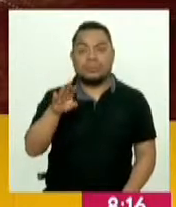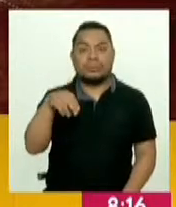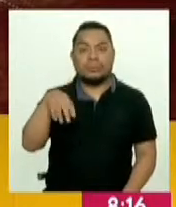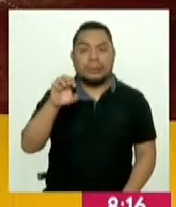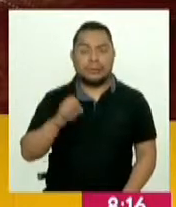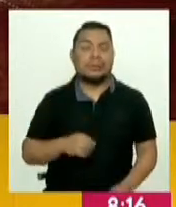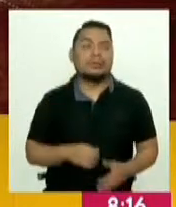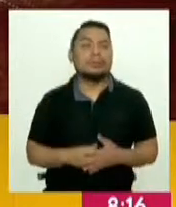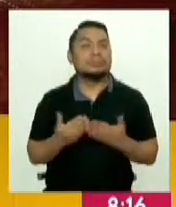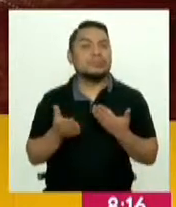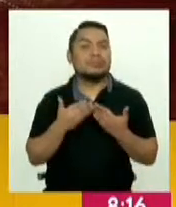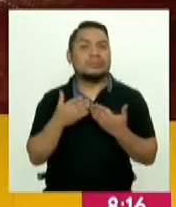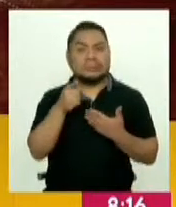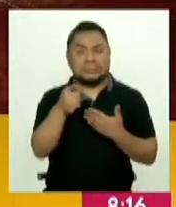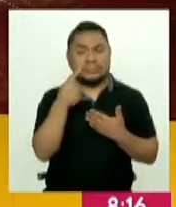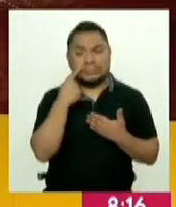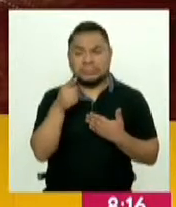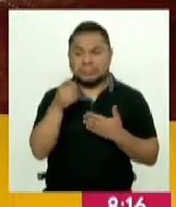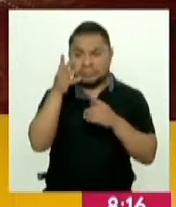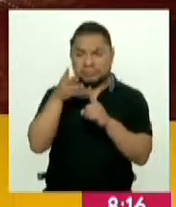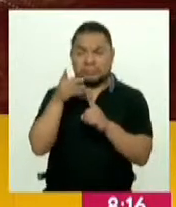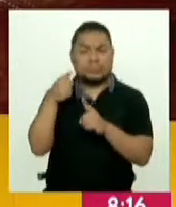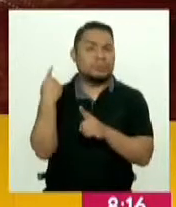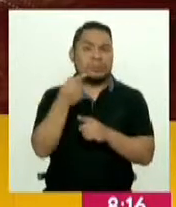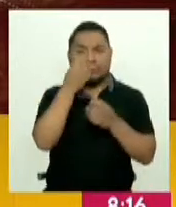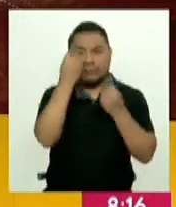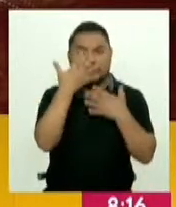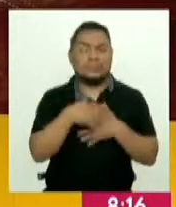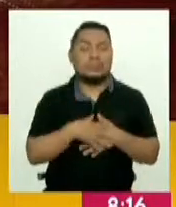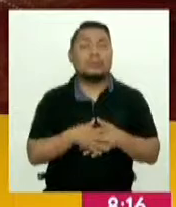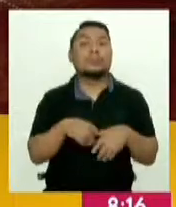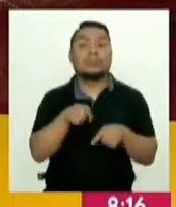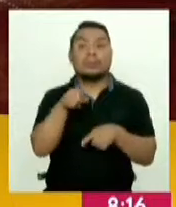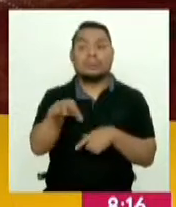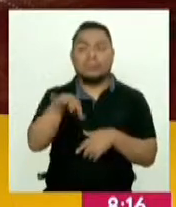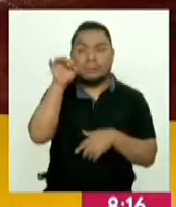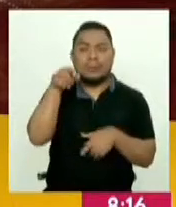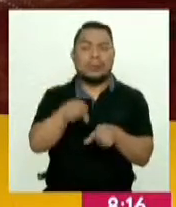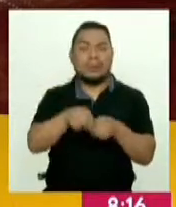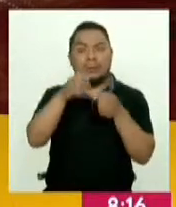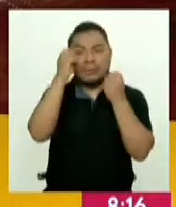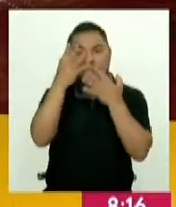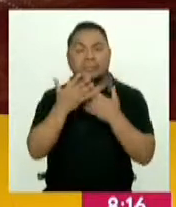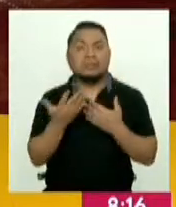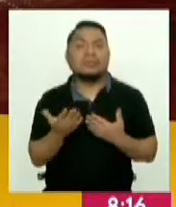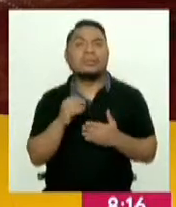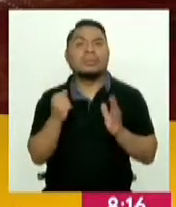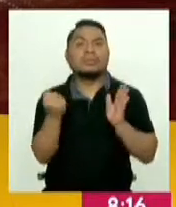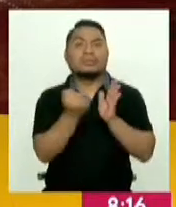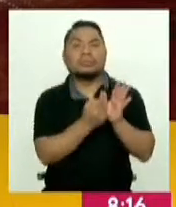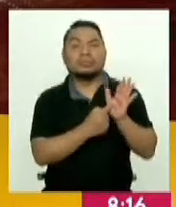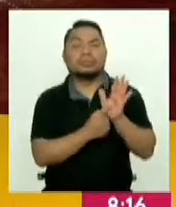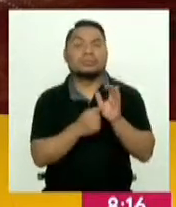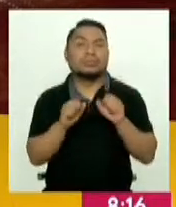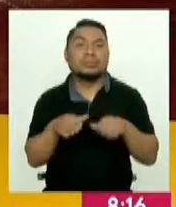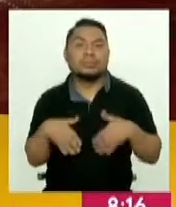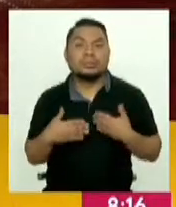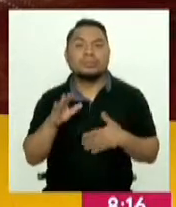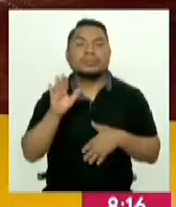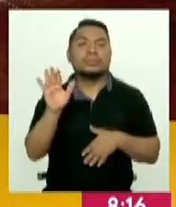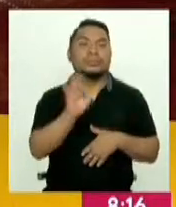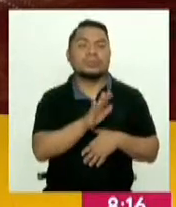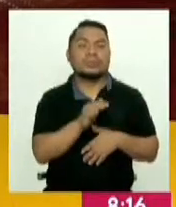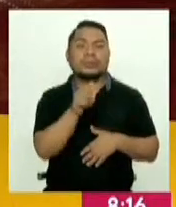www.jne.gob.pe. Muy sencillo, para que ustedes tengan toda la información. Allí también van a encontrar la información publicada de las posibilidades